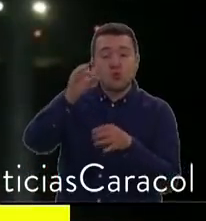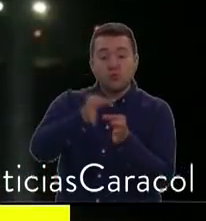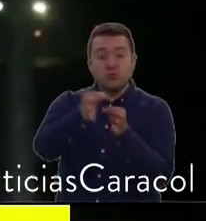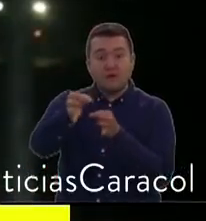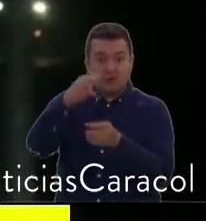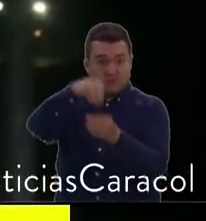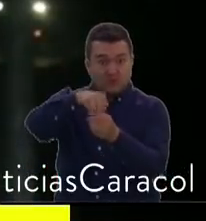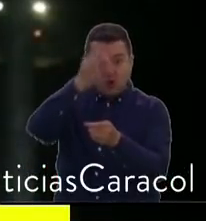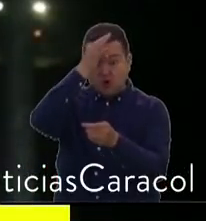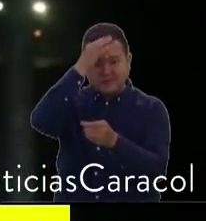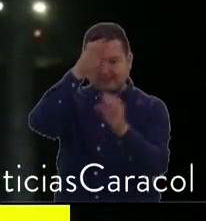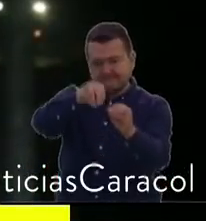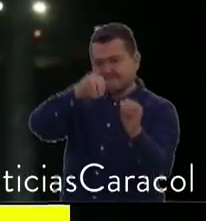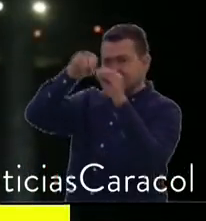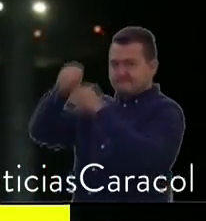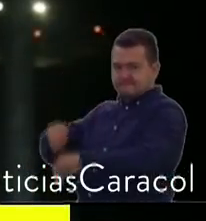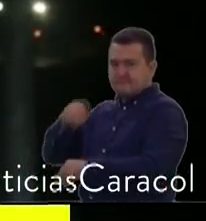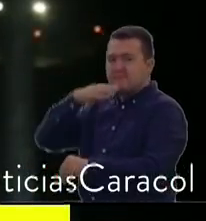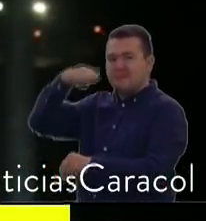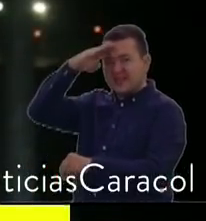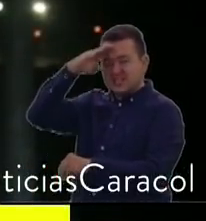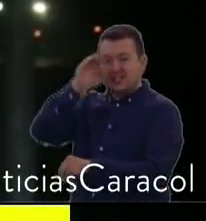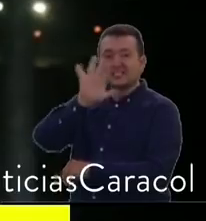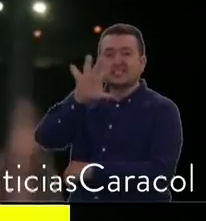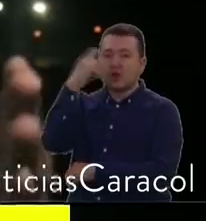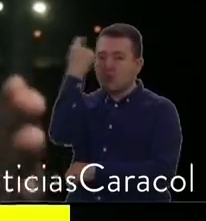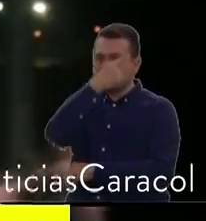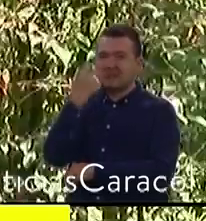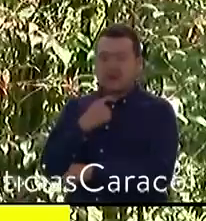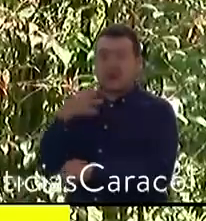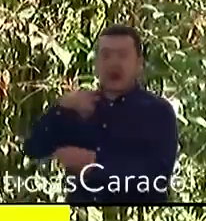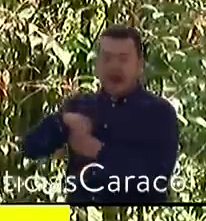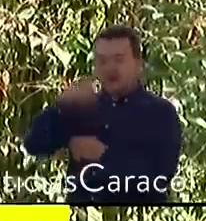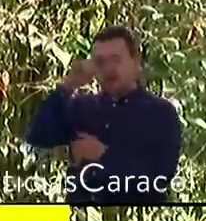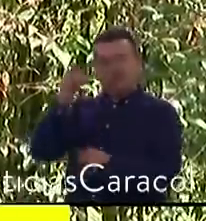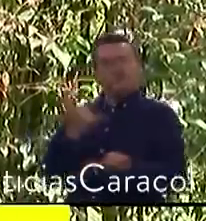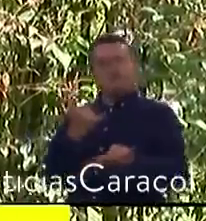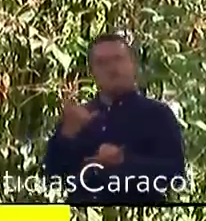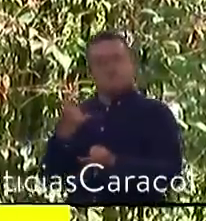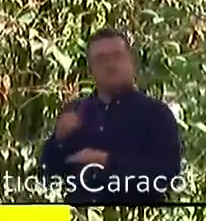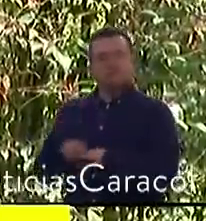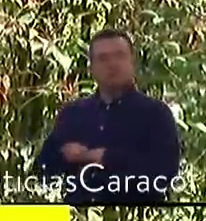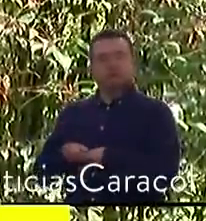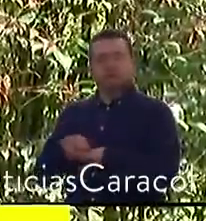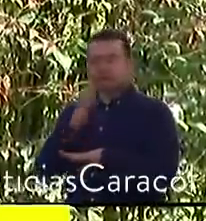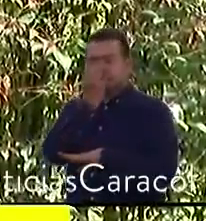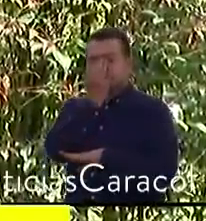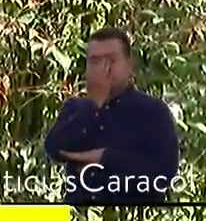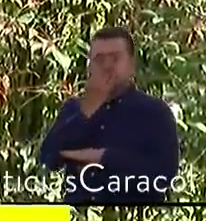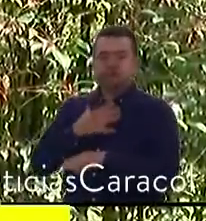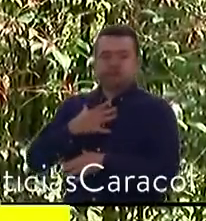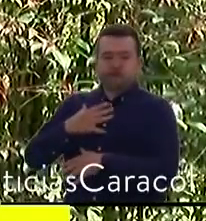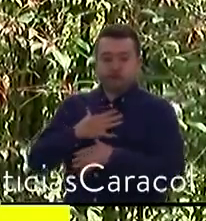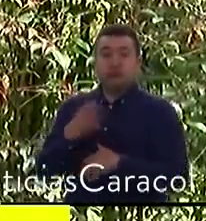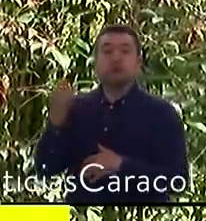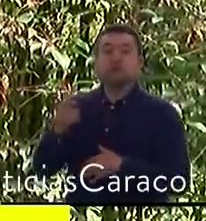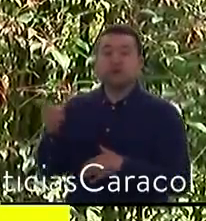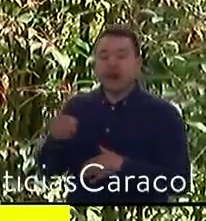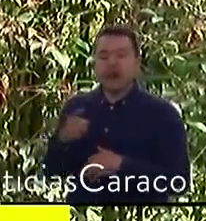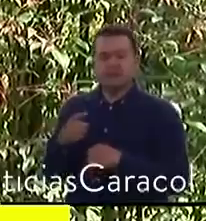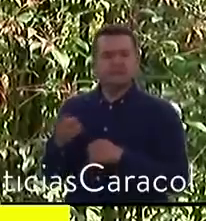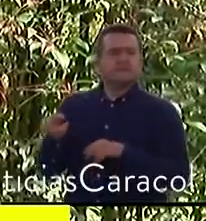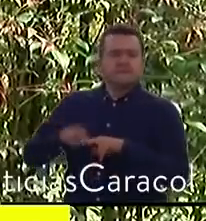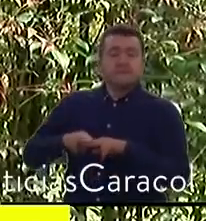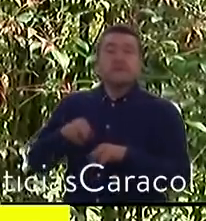septiembre, donde permaneció en un coma inducido. Presentó varias complicaciones, la primera de ellas el lunes, un